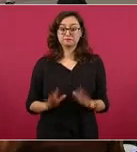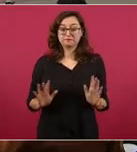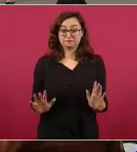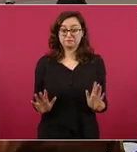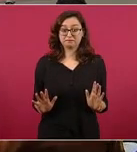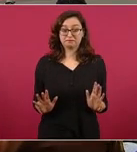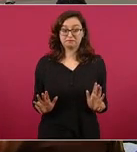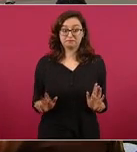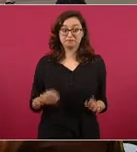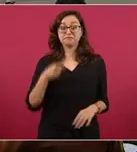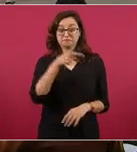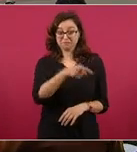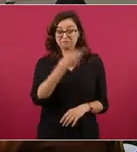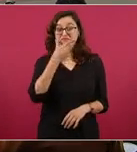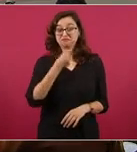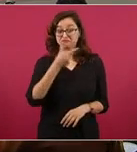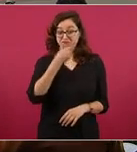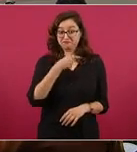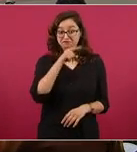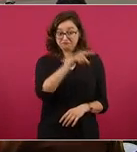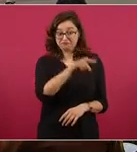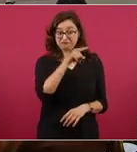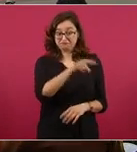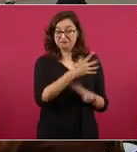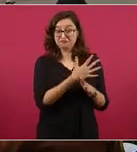llama? Alarraque.